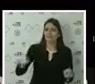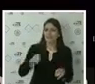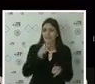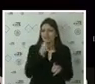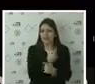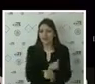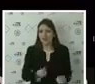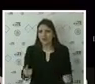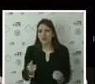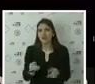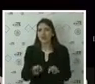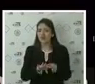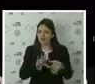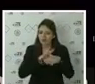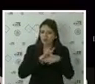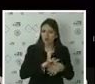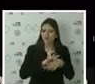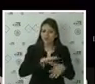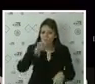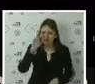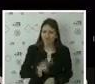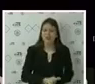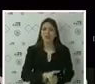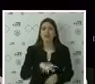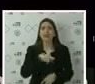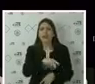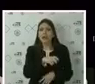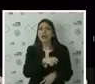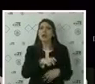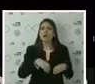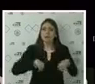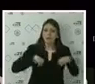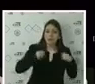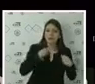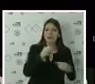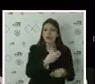de como más real, porque están viendo de manera